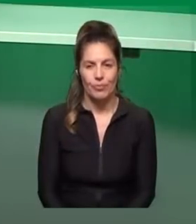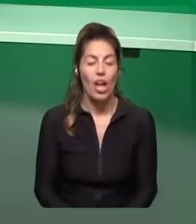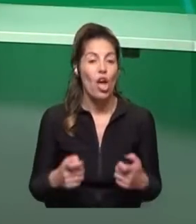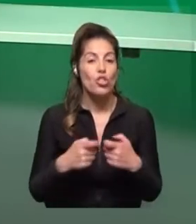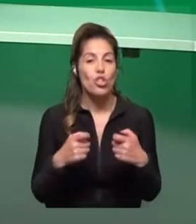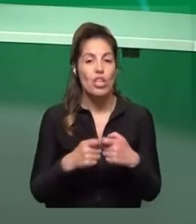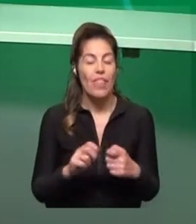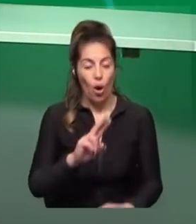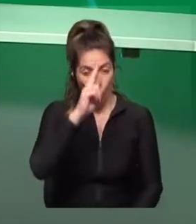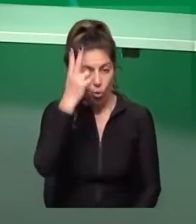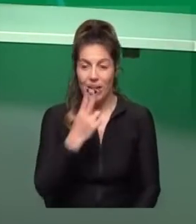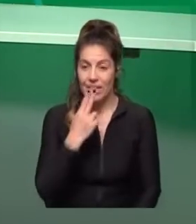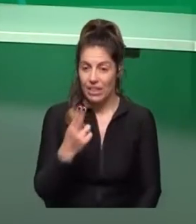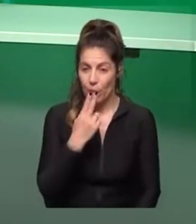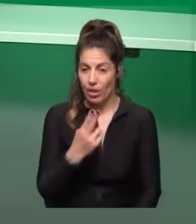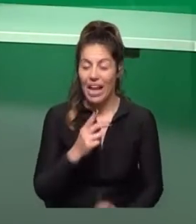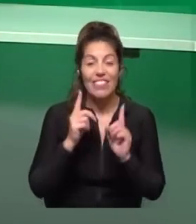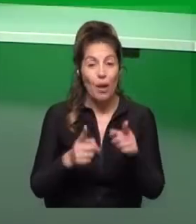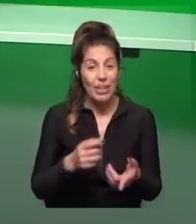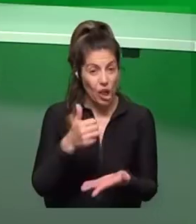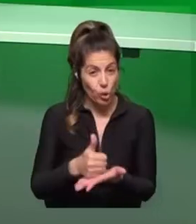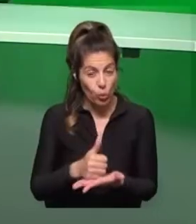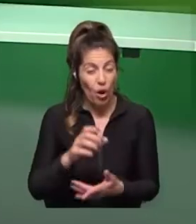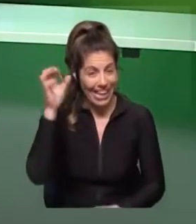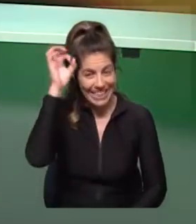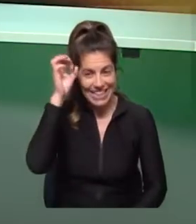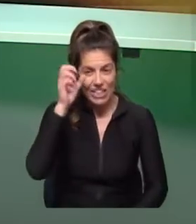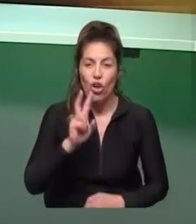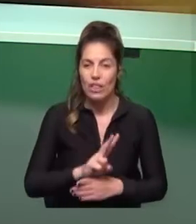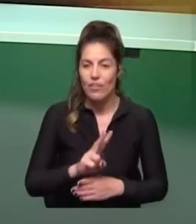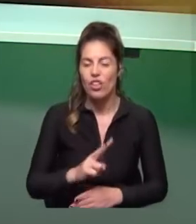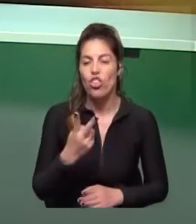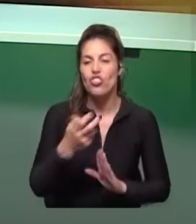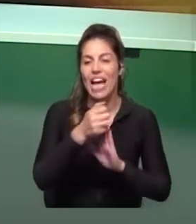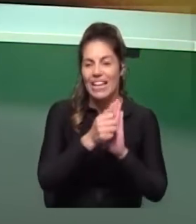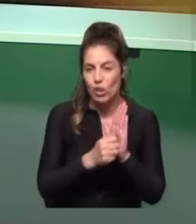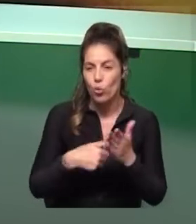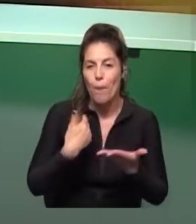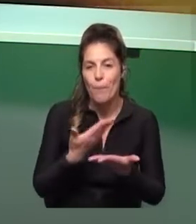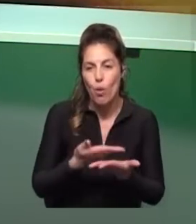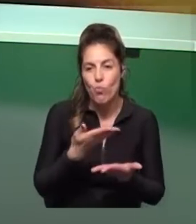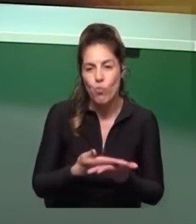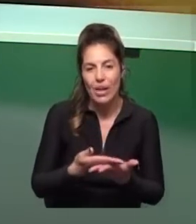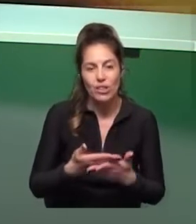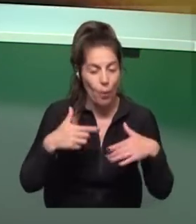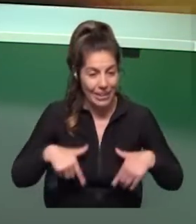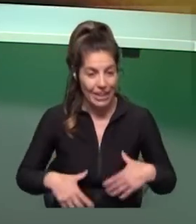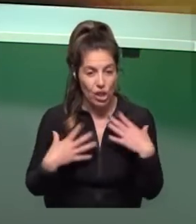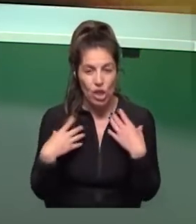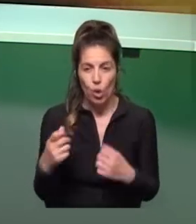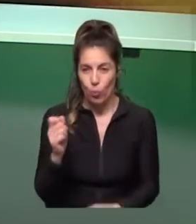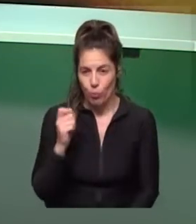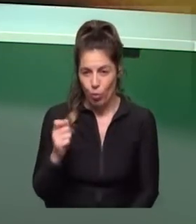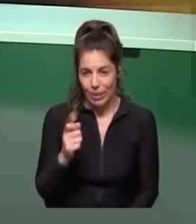la sociedad uruguaya de tabacología También estuvo en el senado defendiendo estos dos artículos propuestos por el Ministerio de salud pública